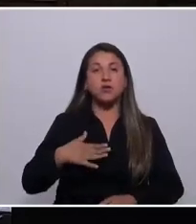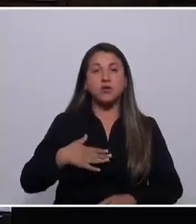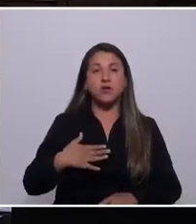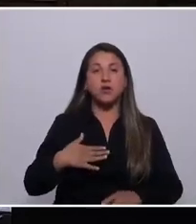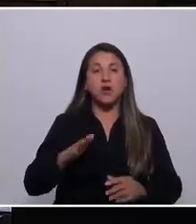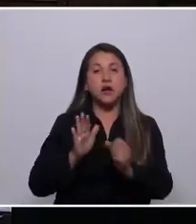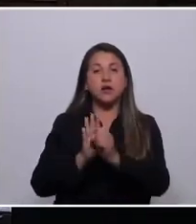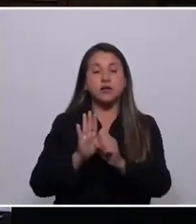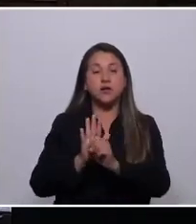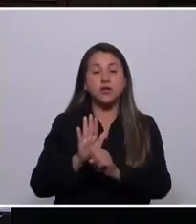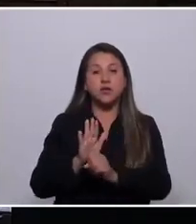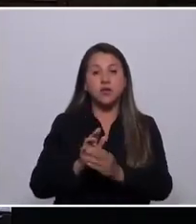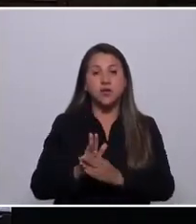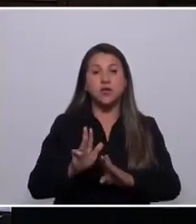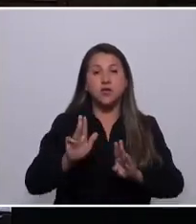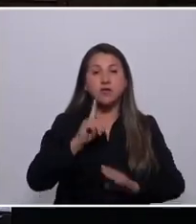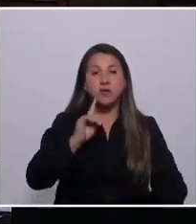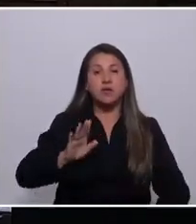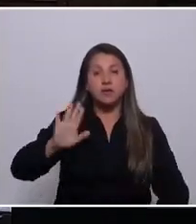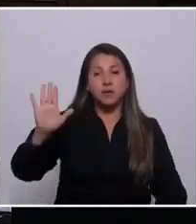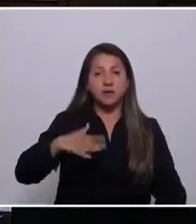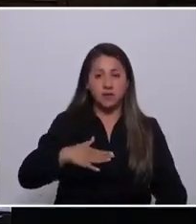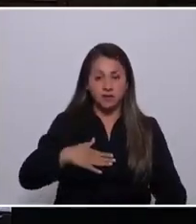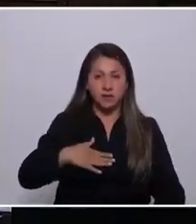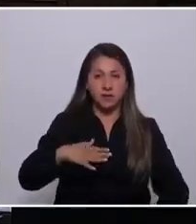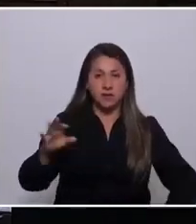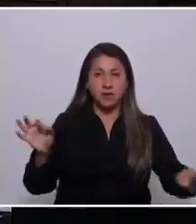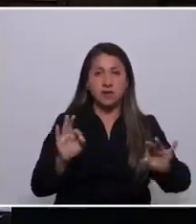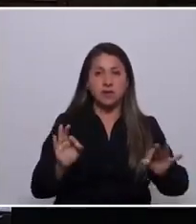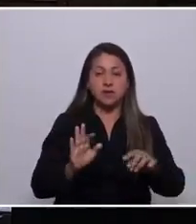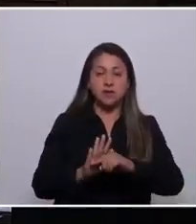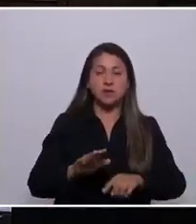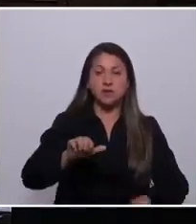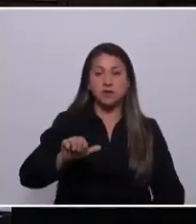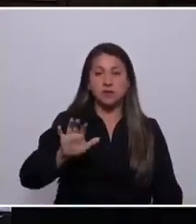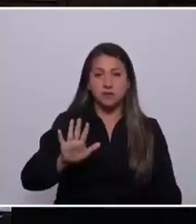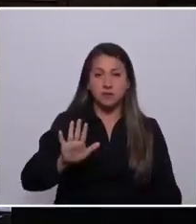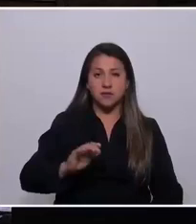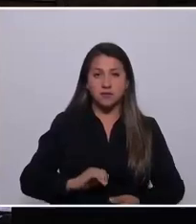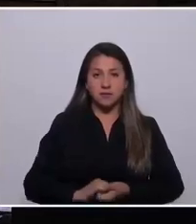9. Se ofrece la palabra respecto de la indicación número 65.